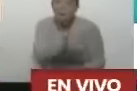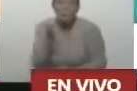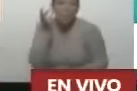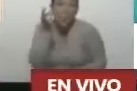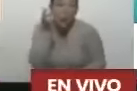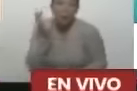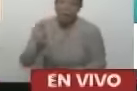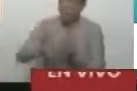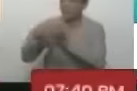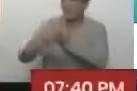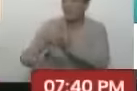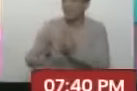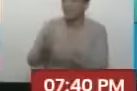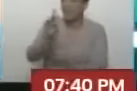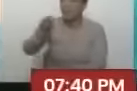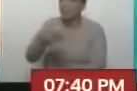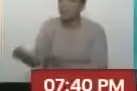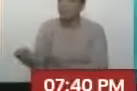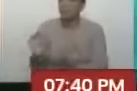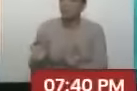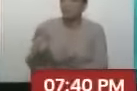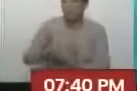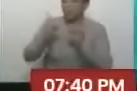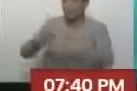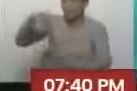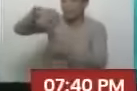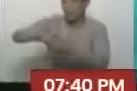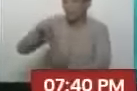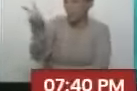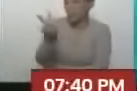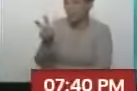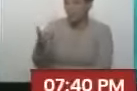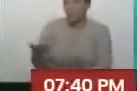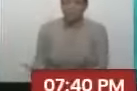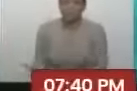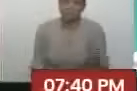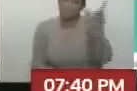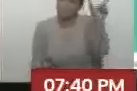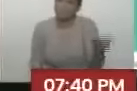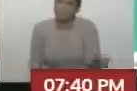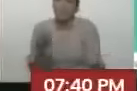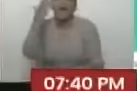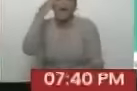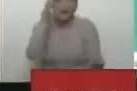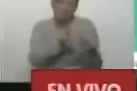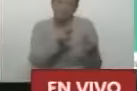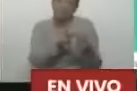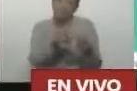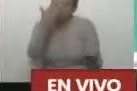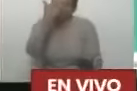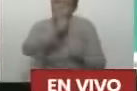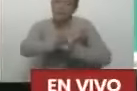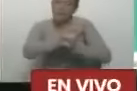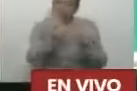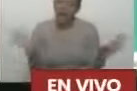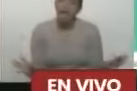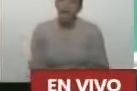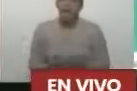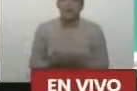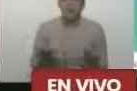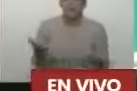los asuntos relacionados con la integridad territorial de la República bolivariana de Venezuela Entonces ya entiendo lo que dice Luis almagro